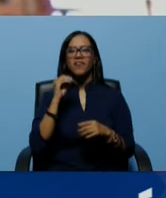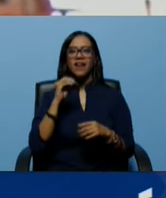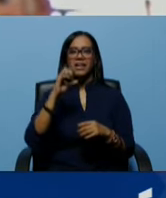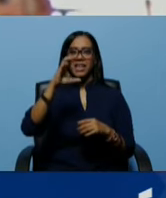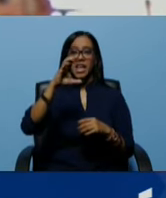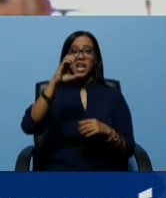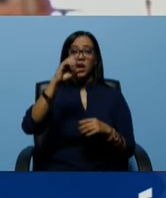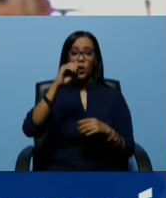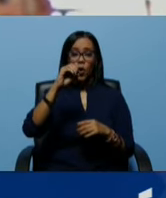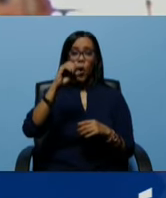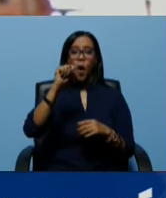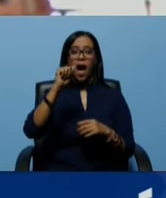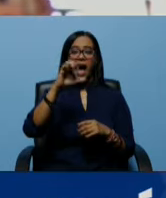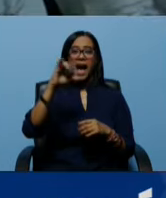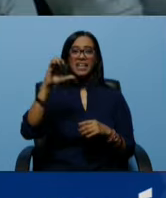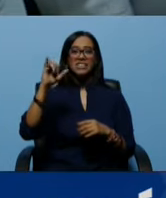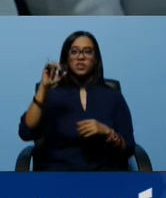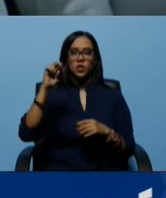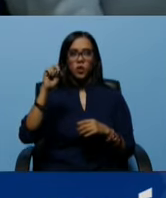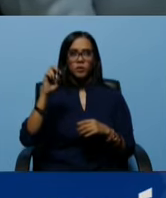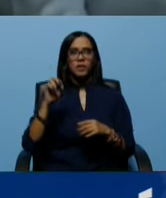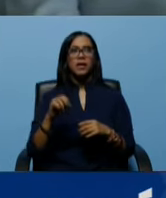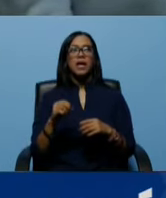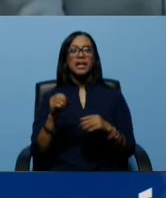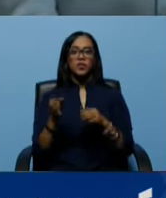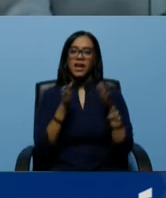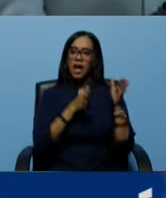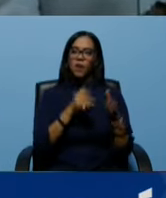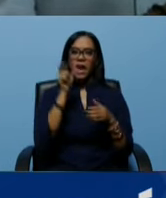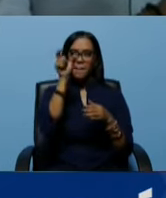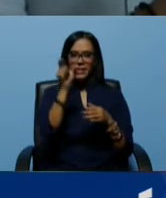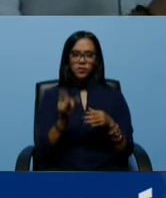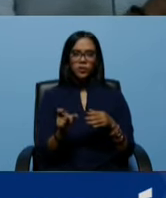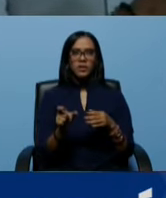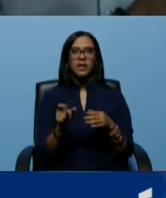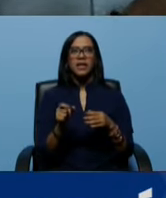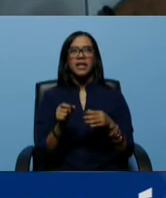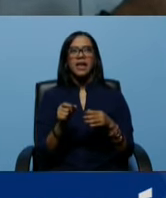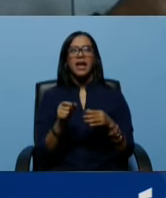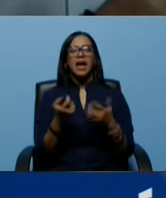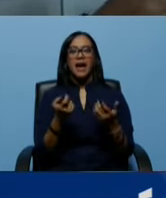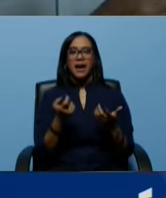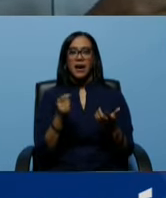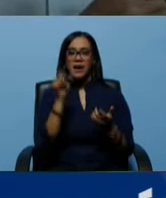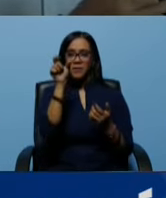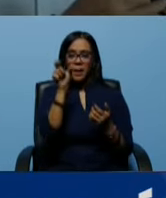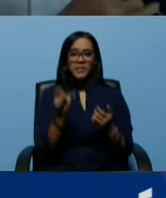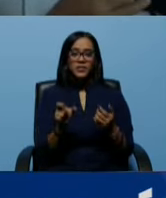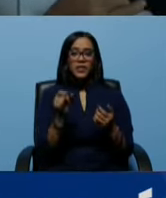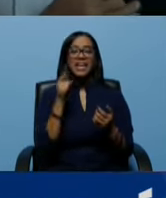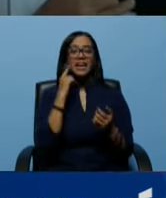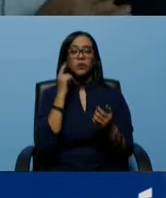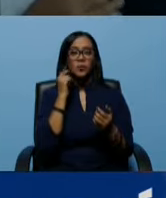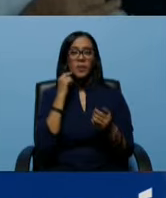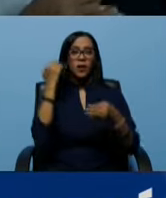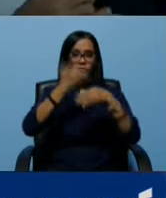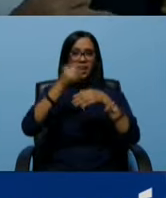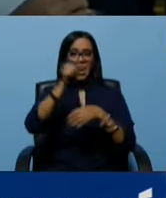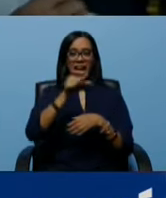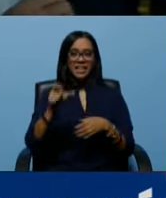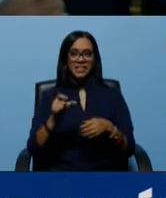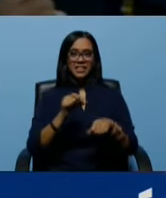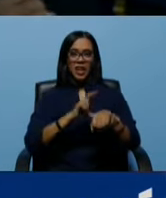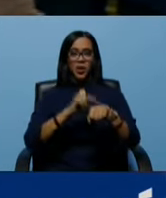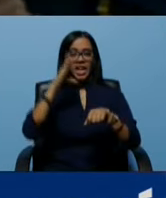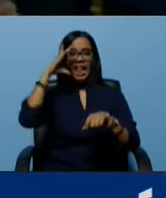estoy aquí al lado de una persona que acostumbra a coaccionar a la gente. La doctora